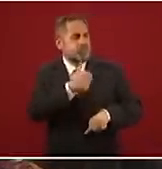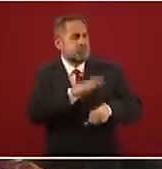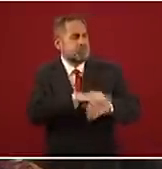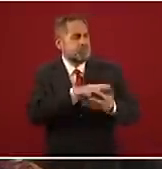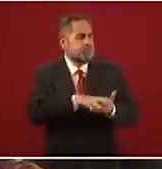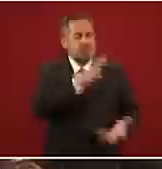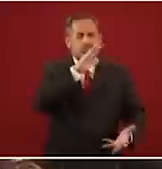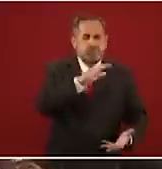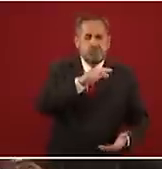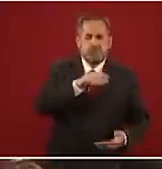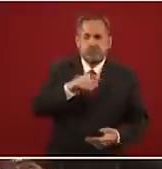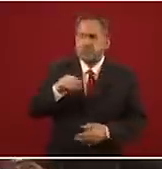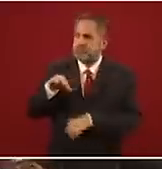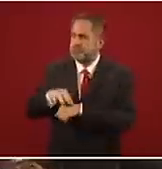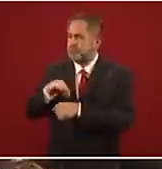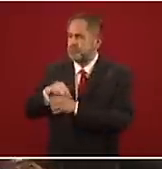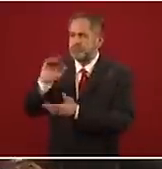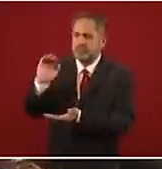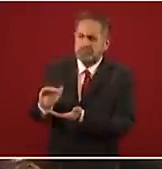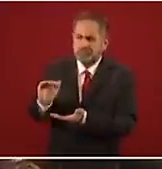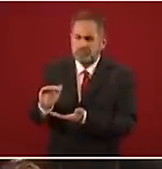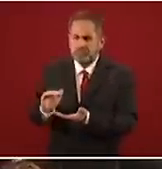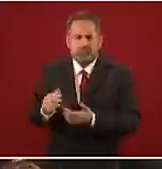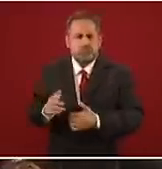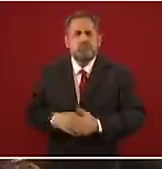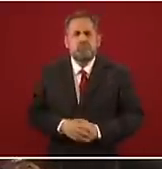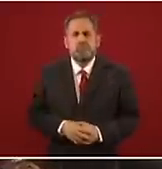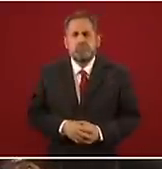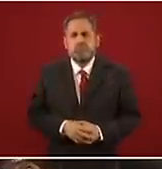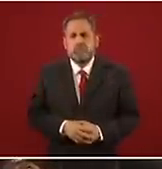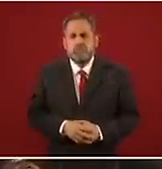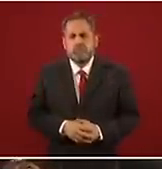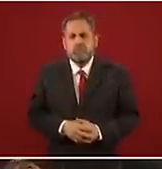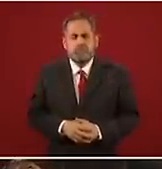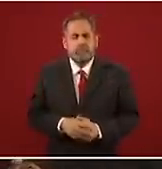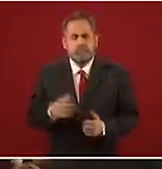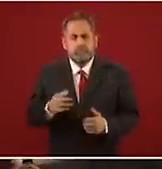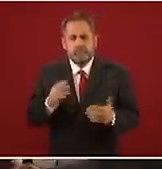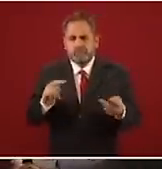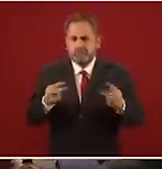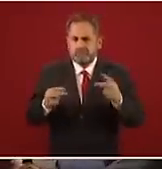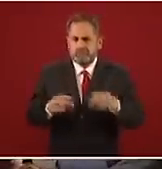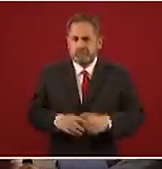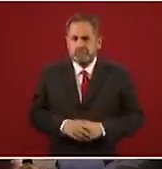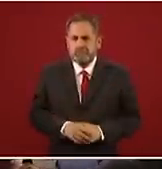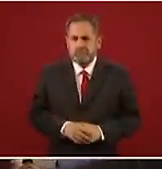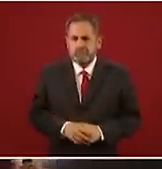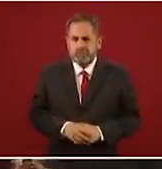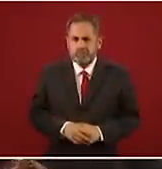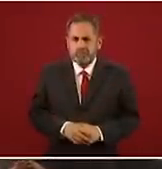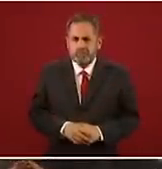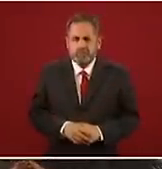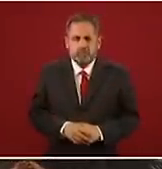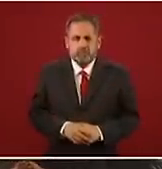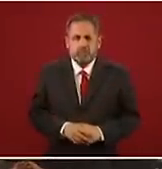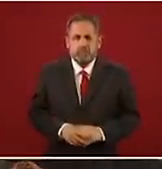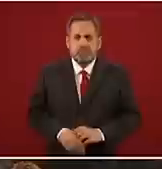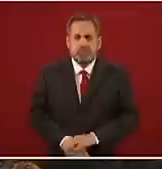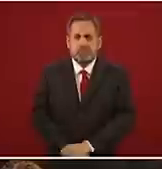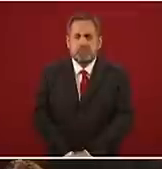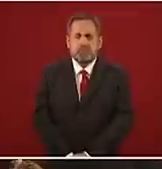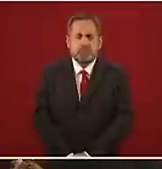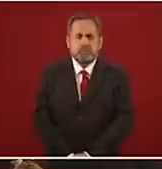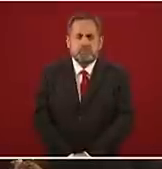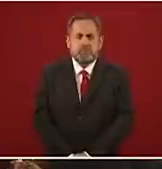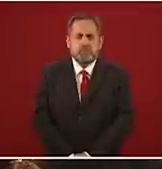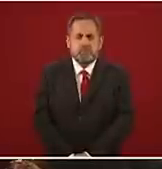de administrativos con relación a médicos y enfermeras? 30% del